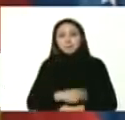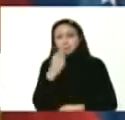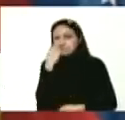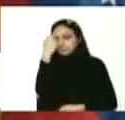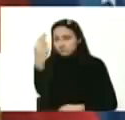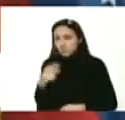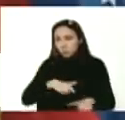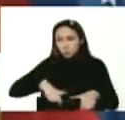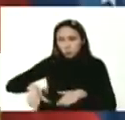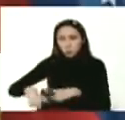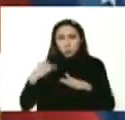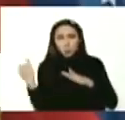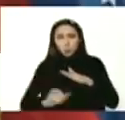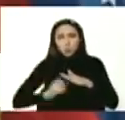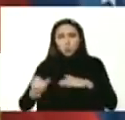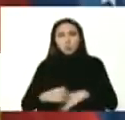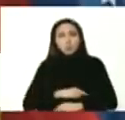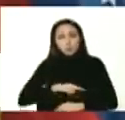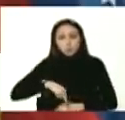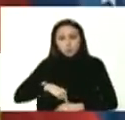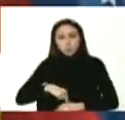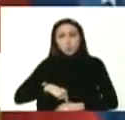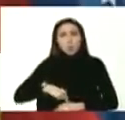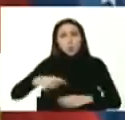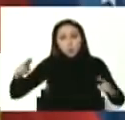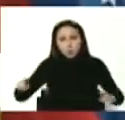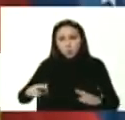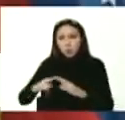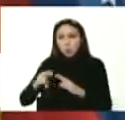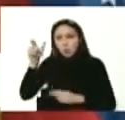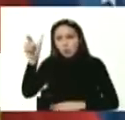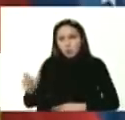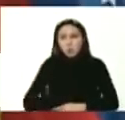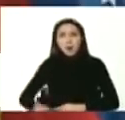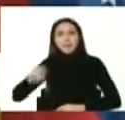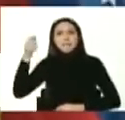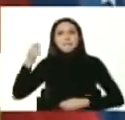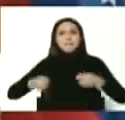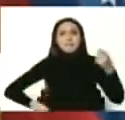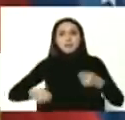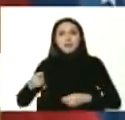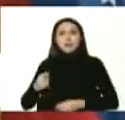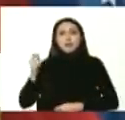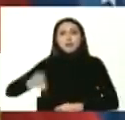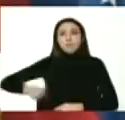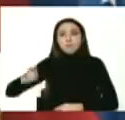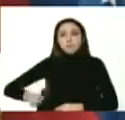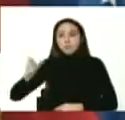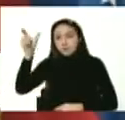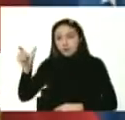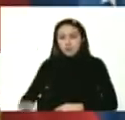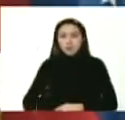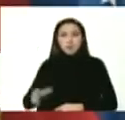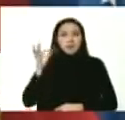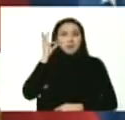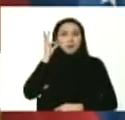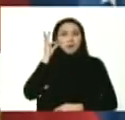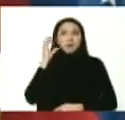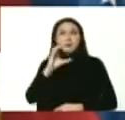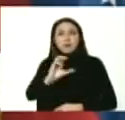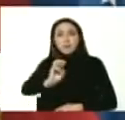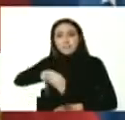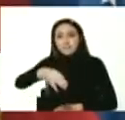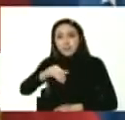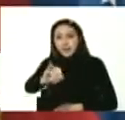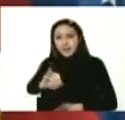esa instancia y fuimos recibidos por la fiscal de la CPI en una